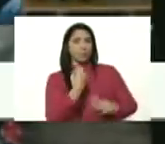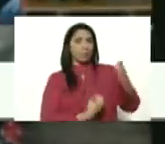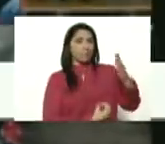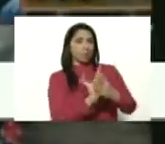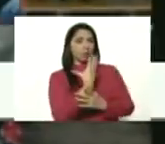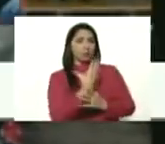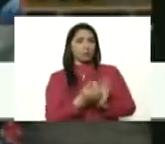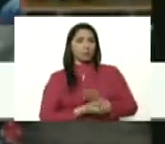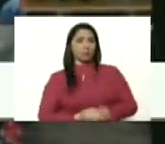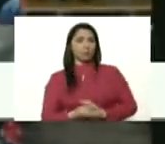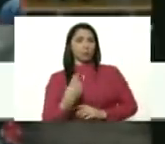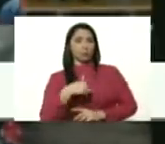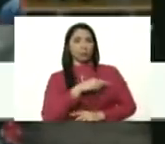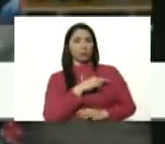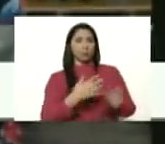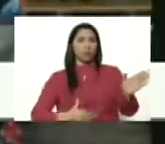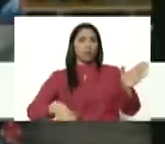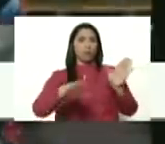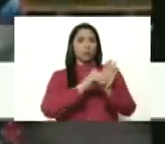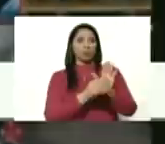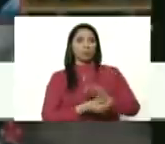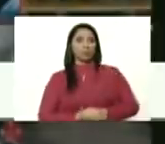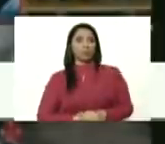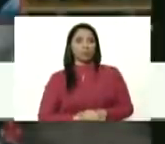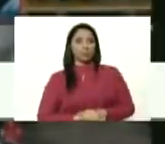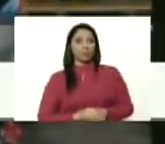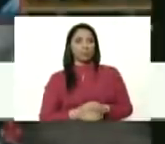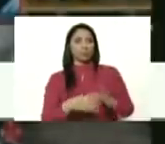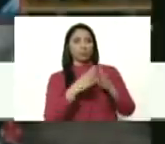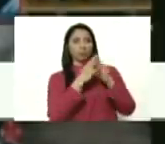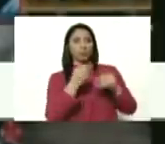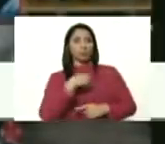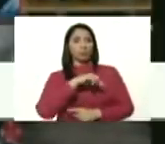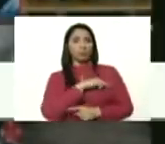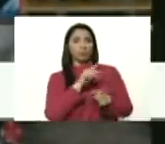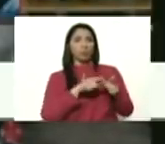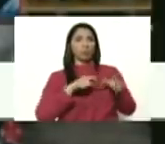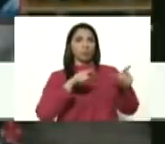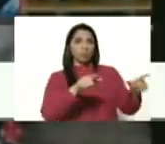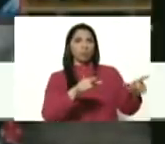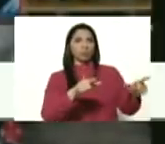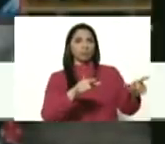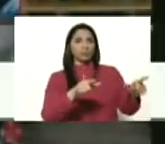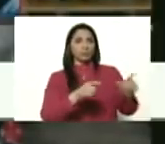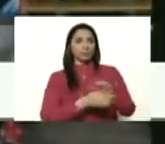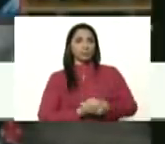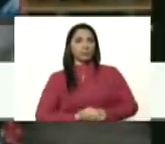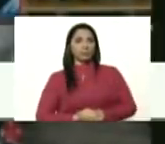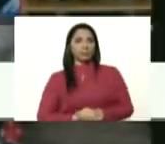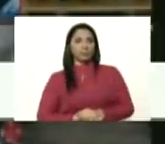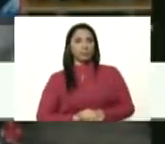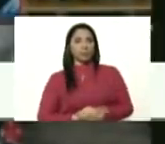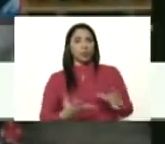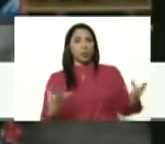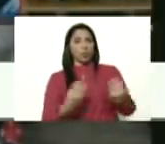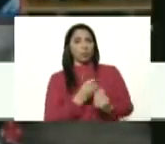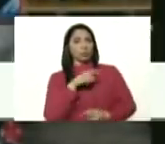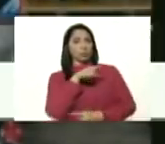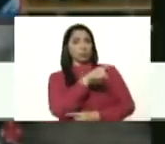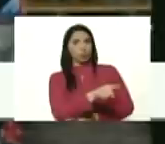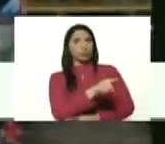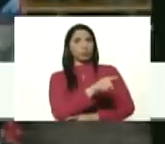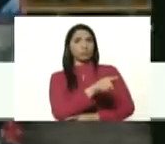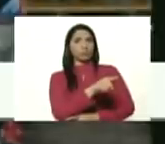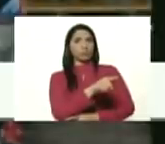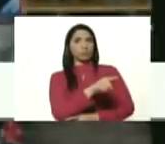estamos ratificando desde todas nuestras trincheras, desde todos los sectores, que estamos con ustedes, rodillo en tierra,